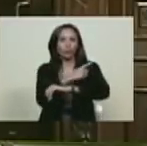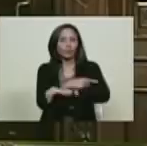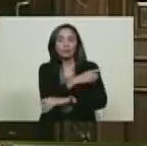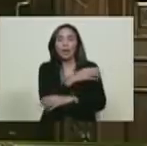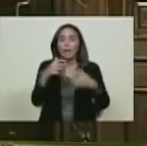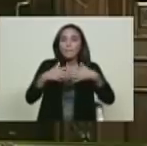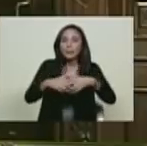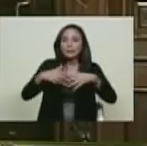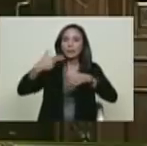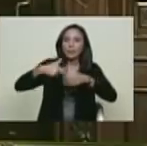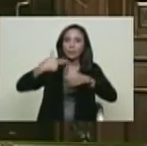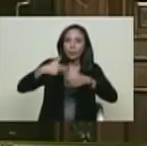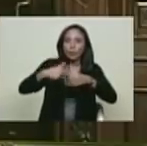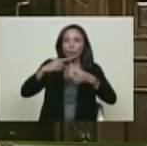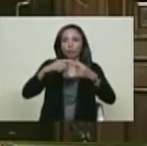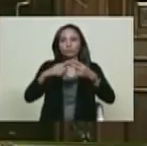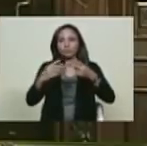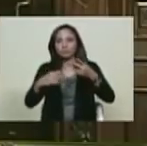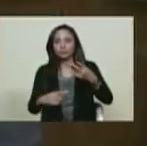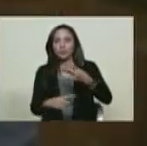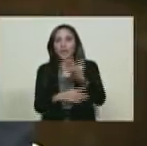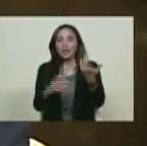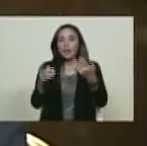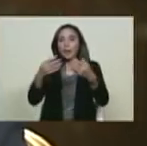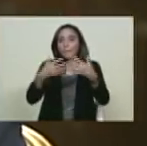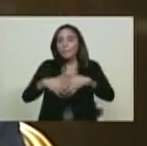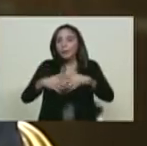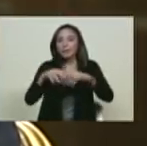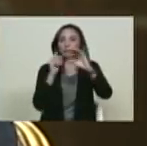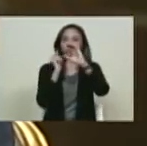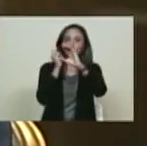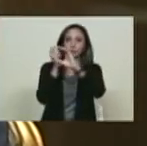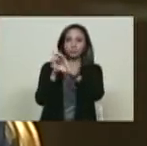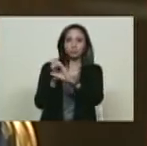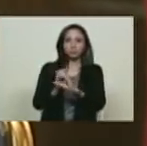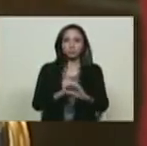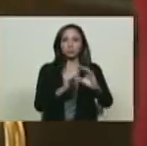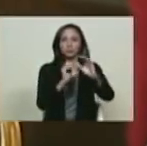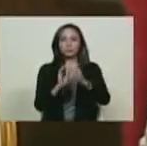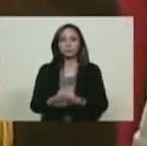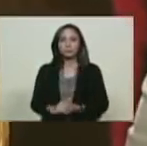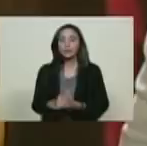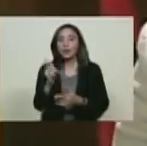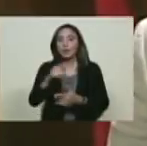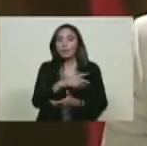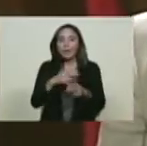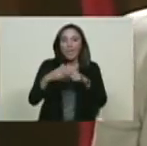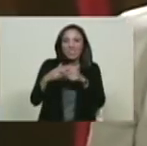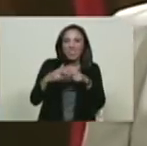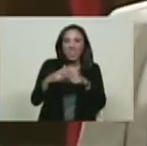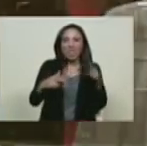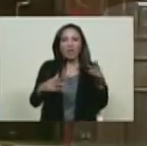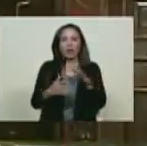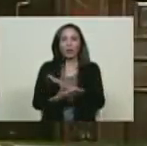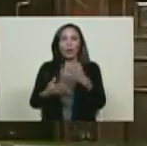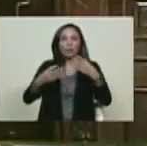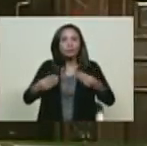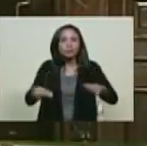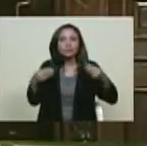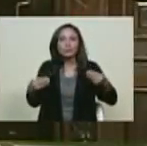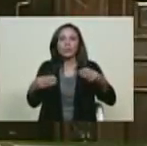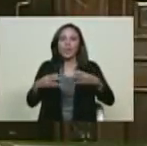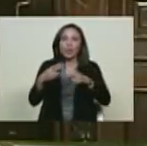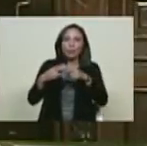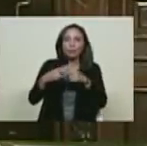petrolera. Y fortaleciendo la industria de la minería. Fortaleciendo la industria del hierro, del aluminio, del acero,